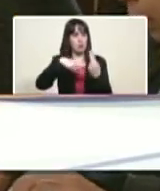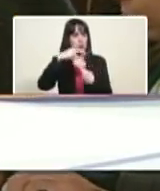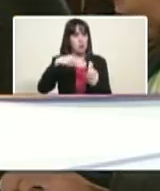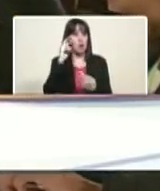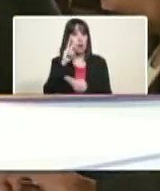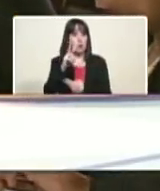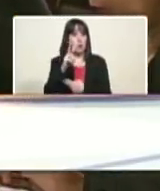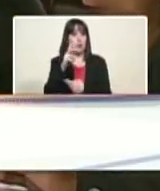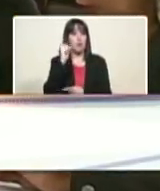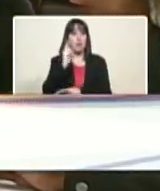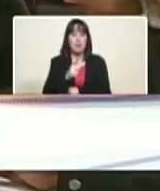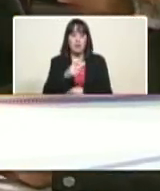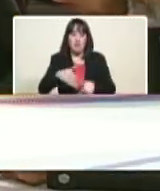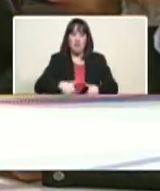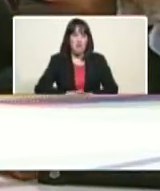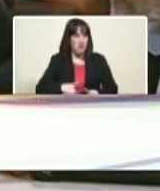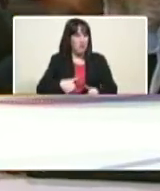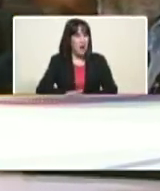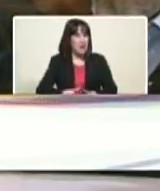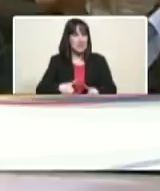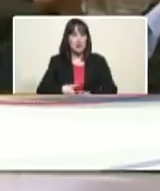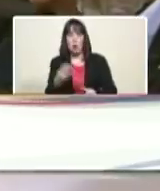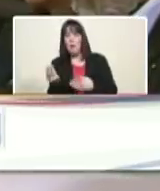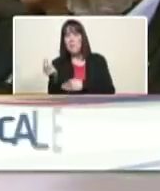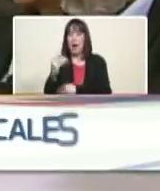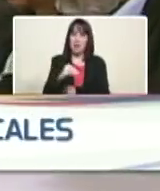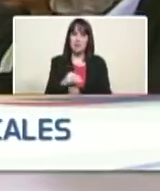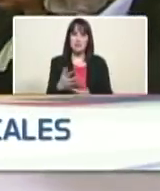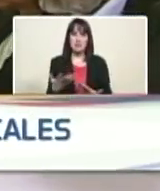que hagamos un esfuerzo superior en el sector transporte.